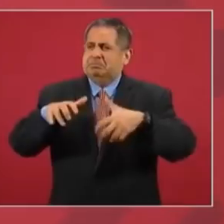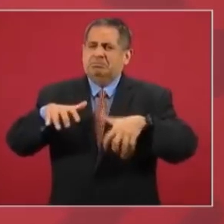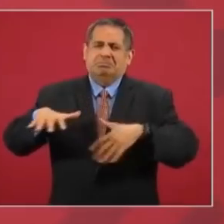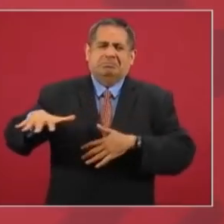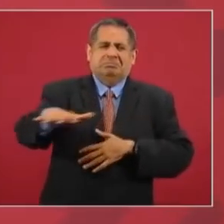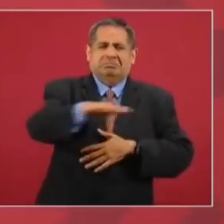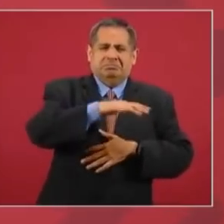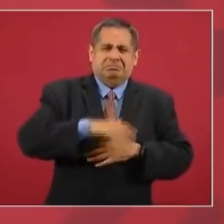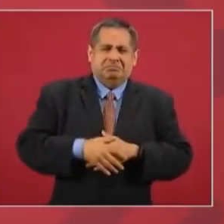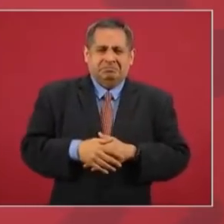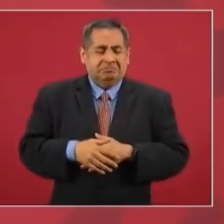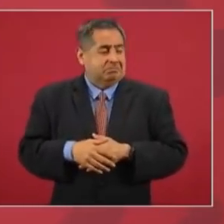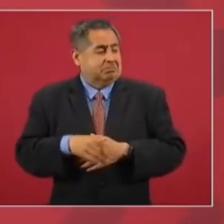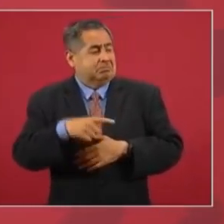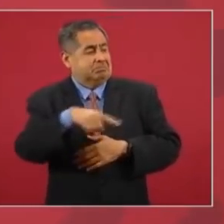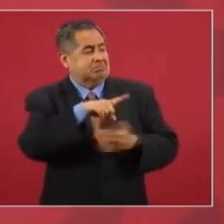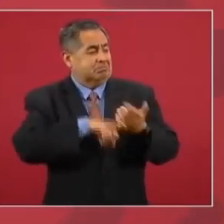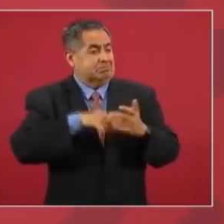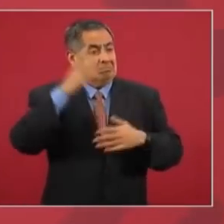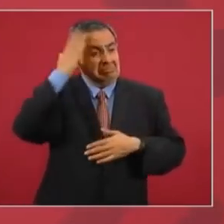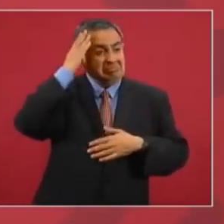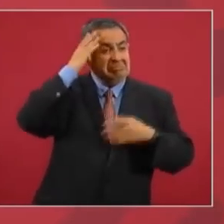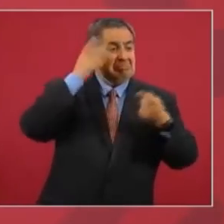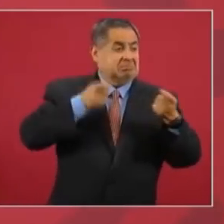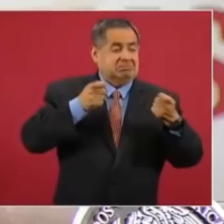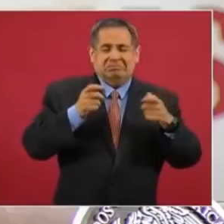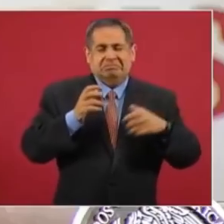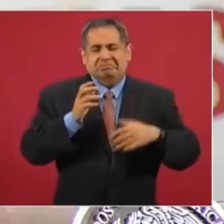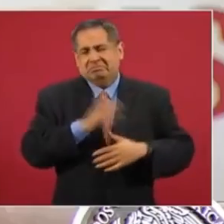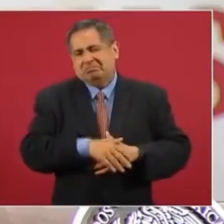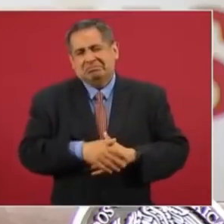Entonces, los dirigentes son una cosa